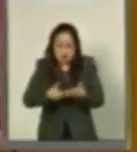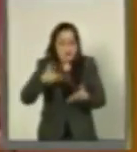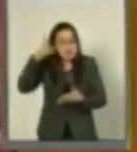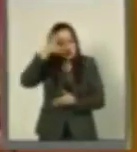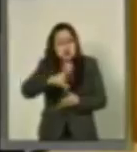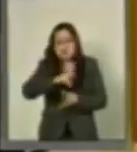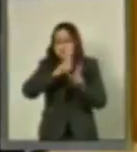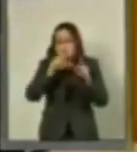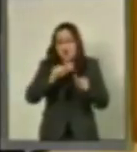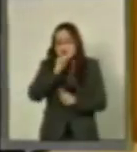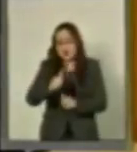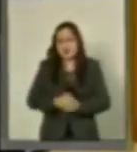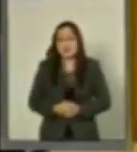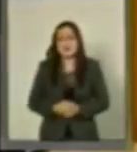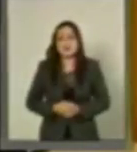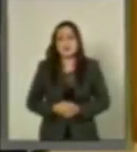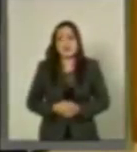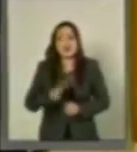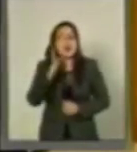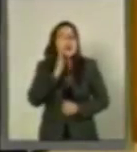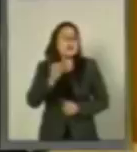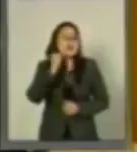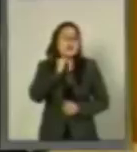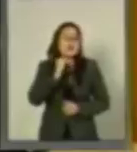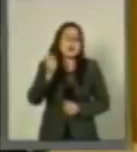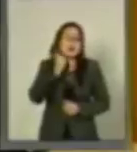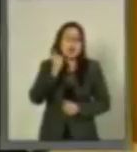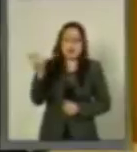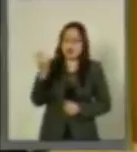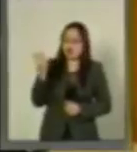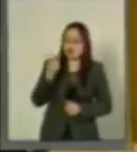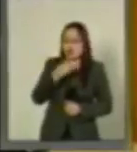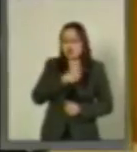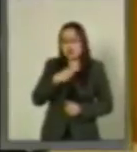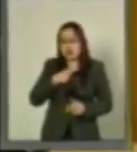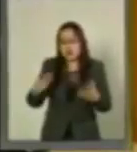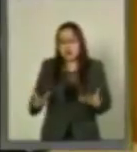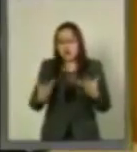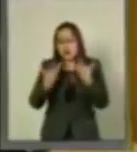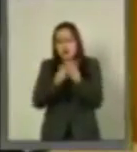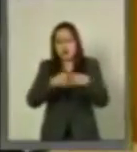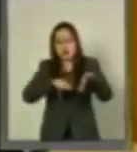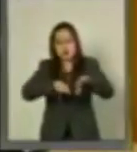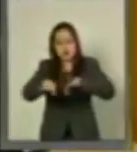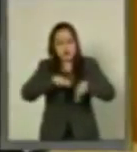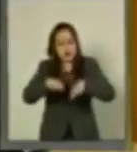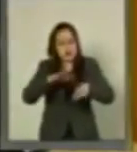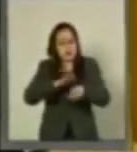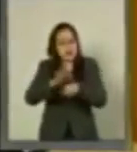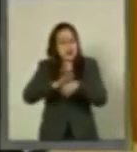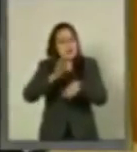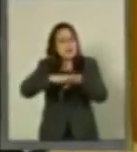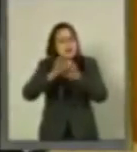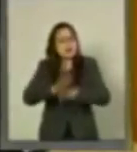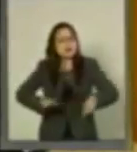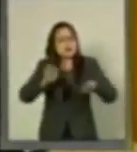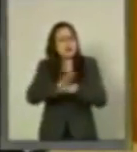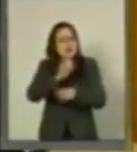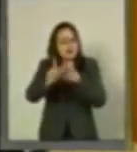Las cámaras baja y alta tenemos que contribuir y poner por delante las reformas